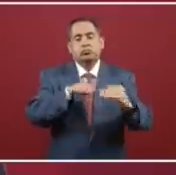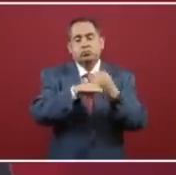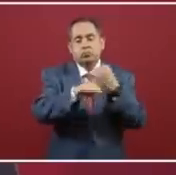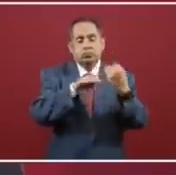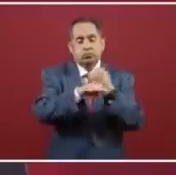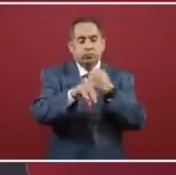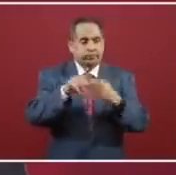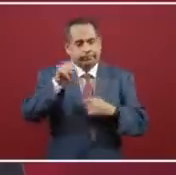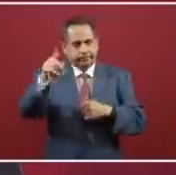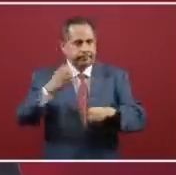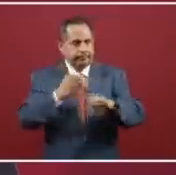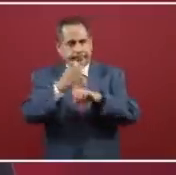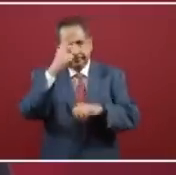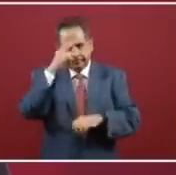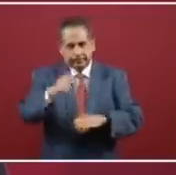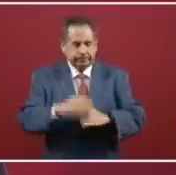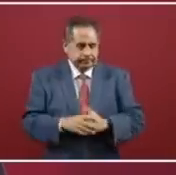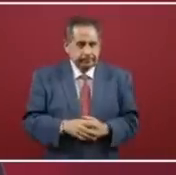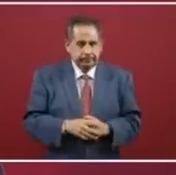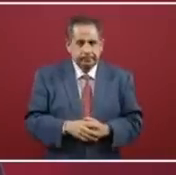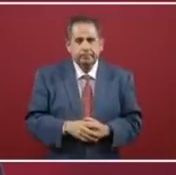en el estado de mexico